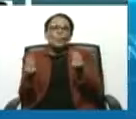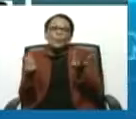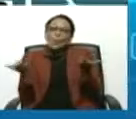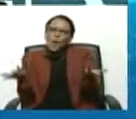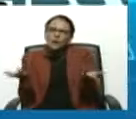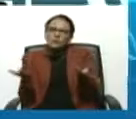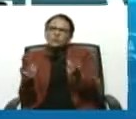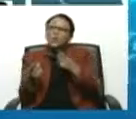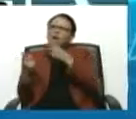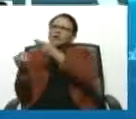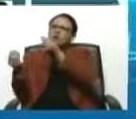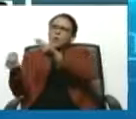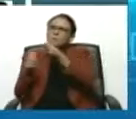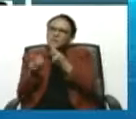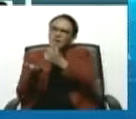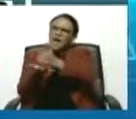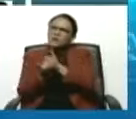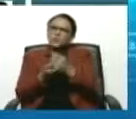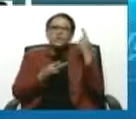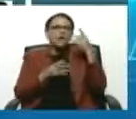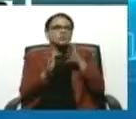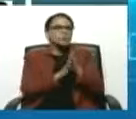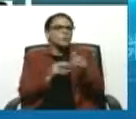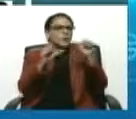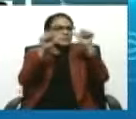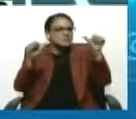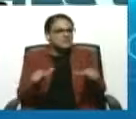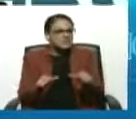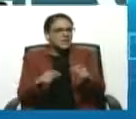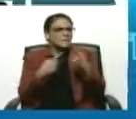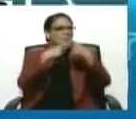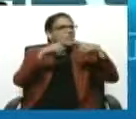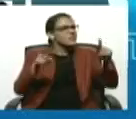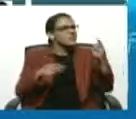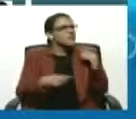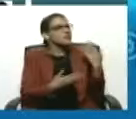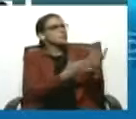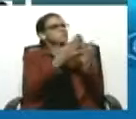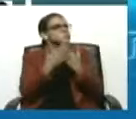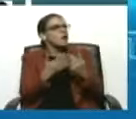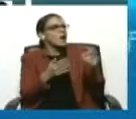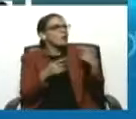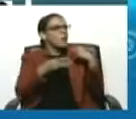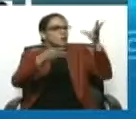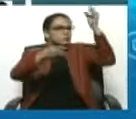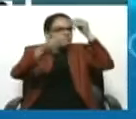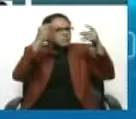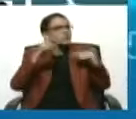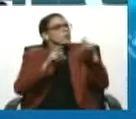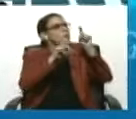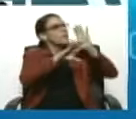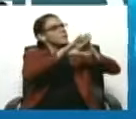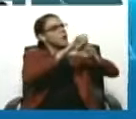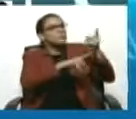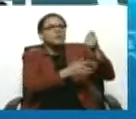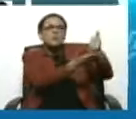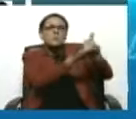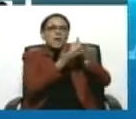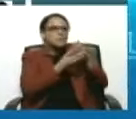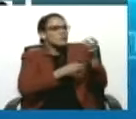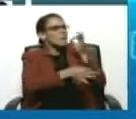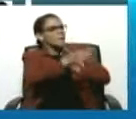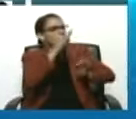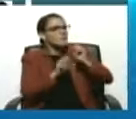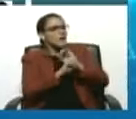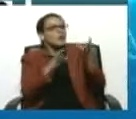del pensamiento económico alternativo antineoliberal del mundo. Cuánta ayuda. Por eso,